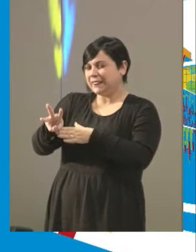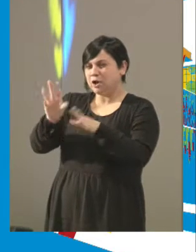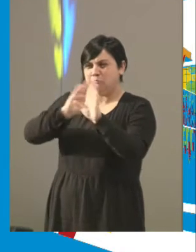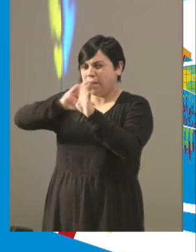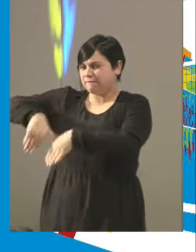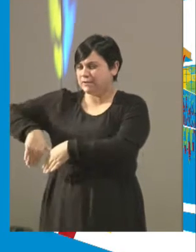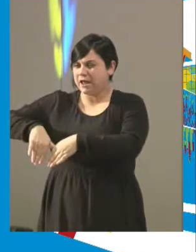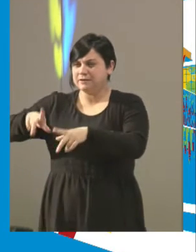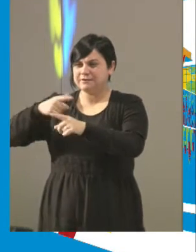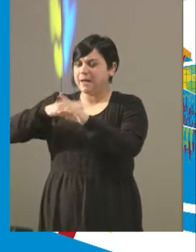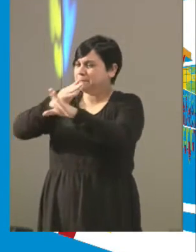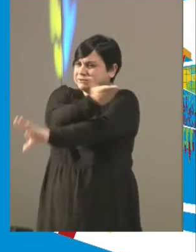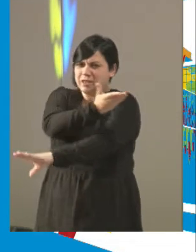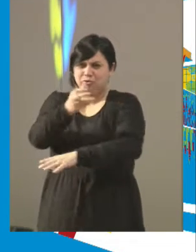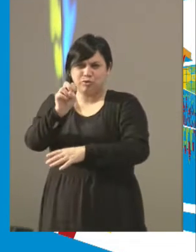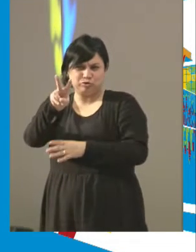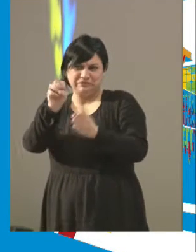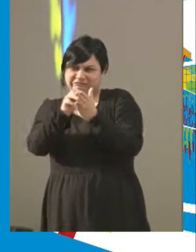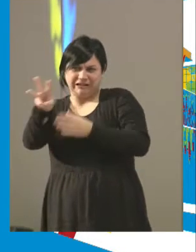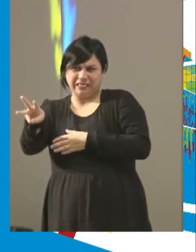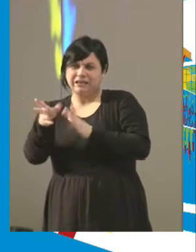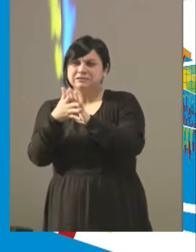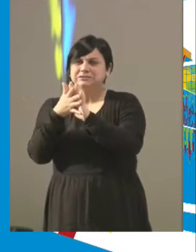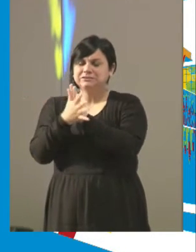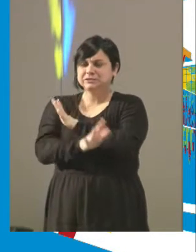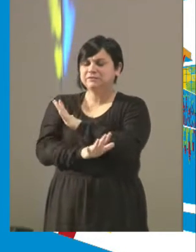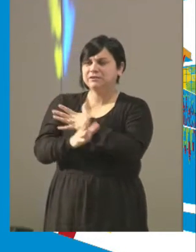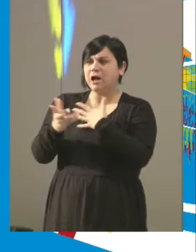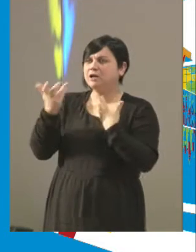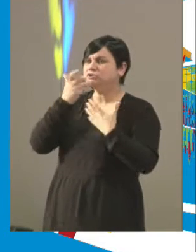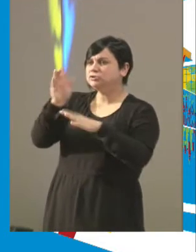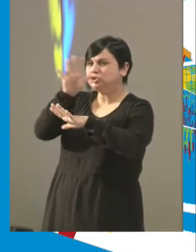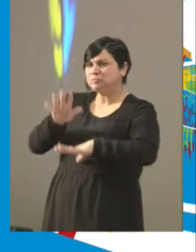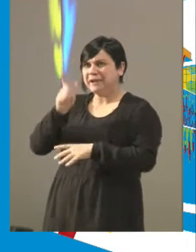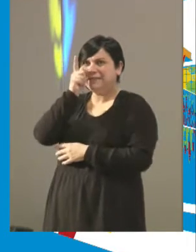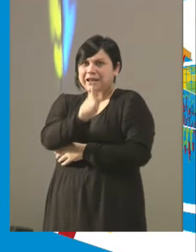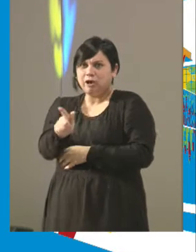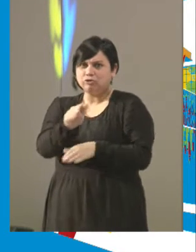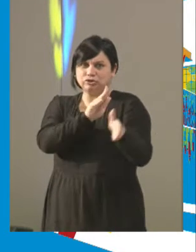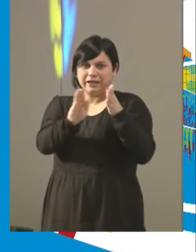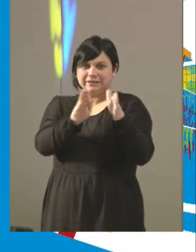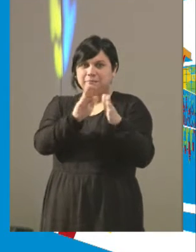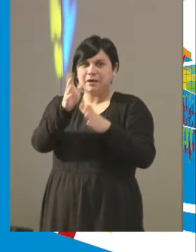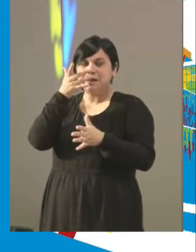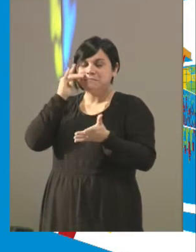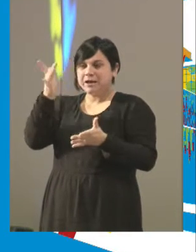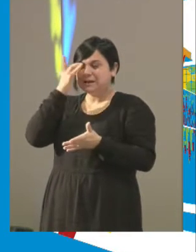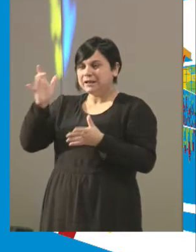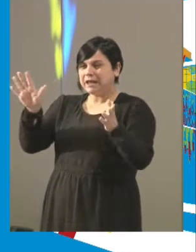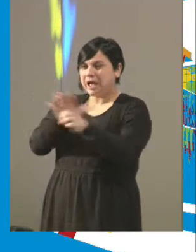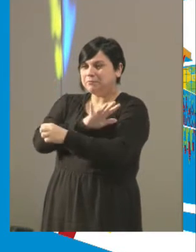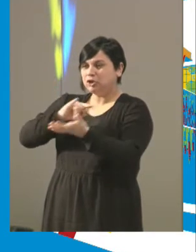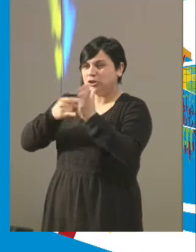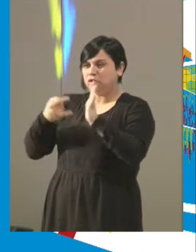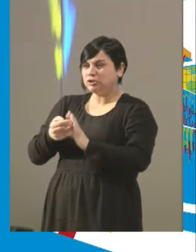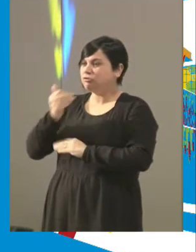decir, esto ya suena muy pasado. Quiero decir con esto que si nos parece ya lejana esta etapa, en el ámbito tecnológico,